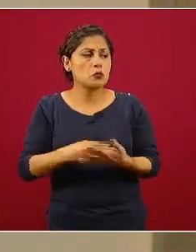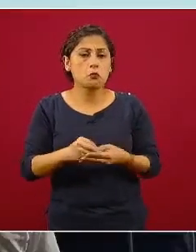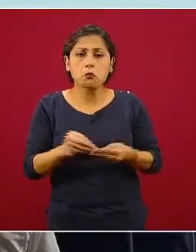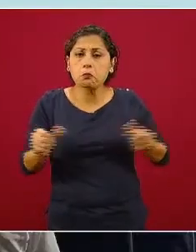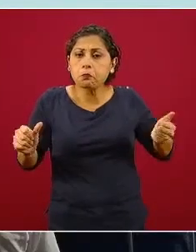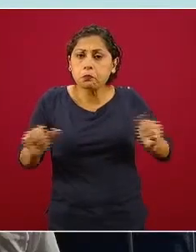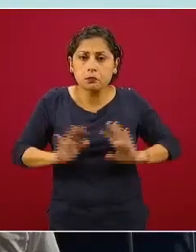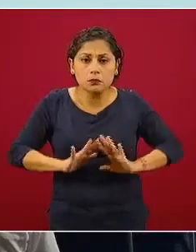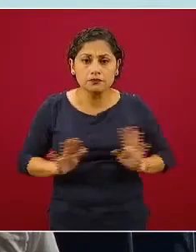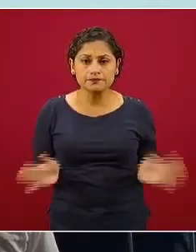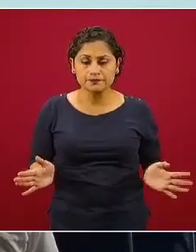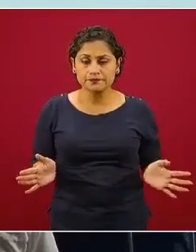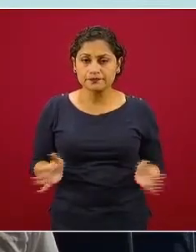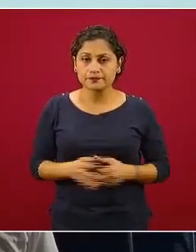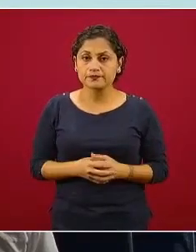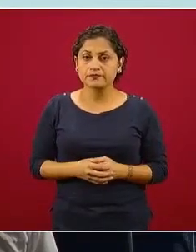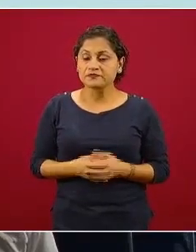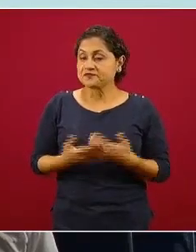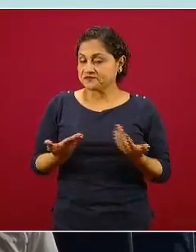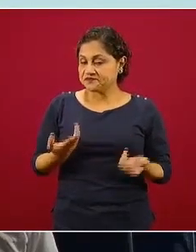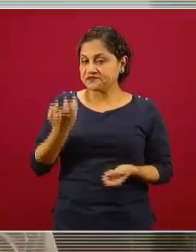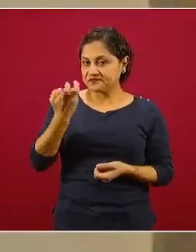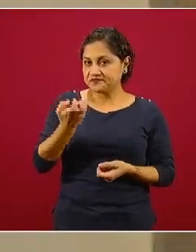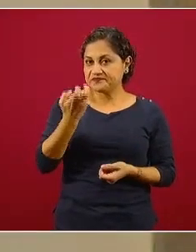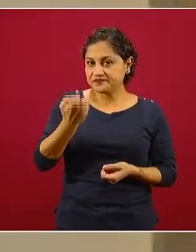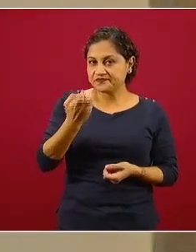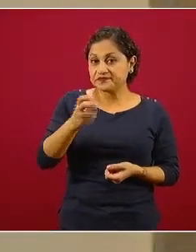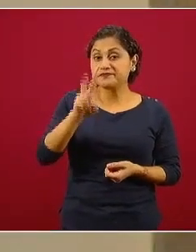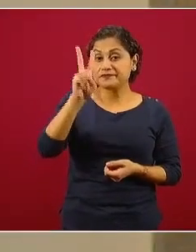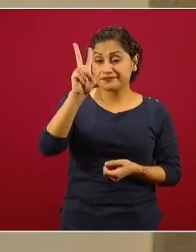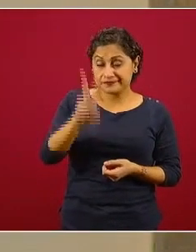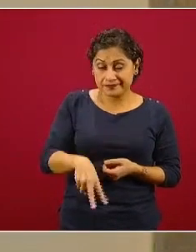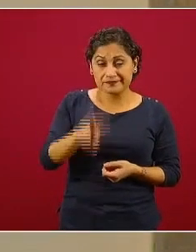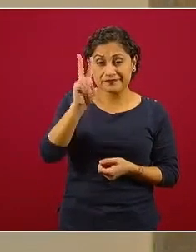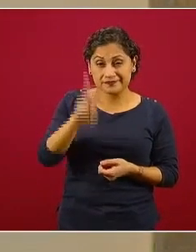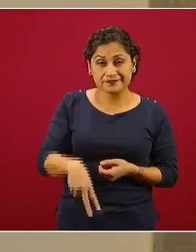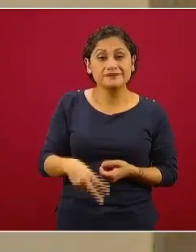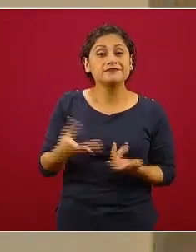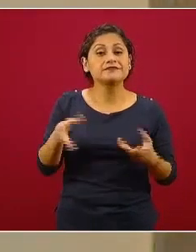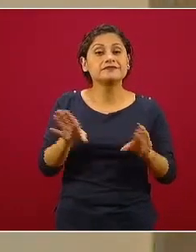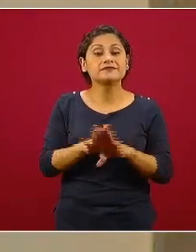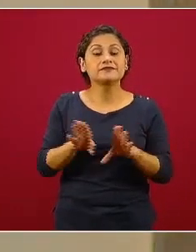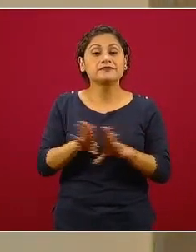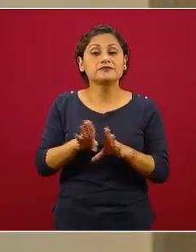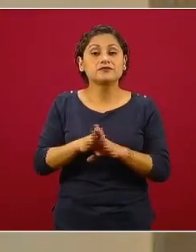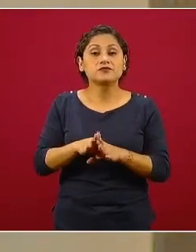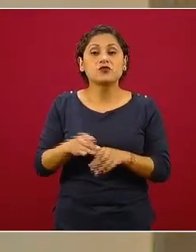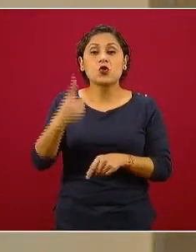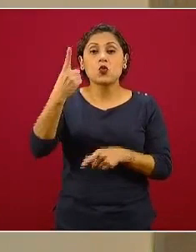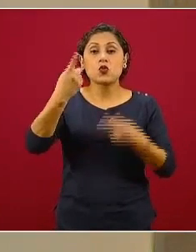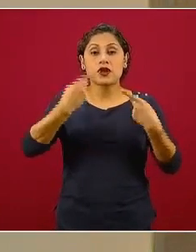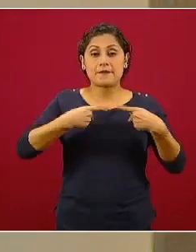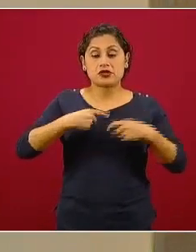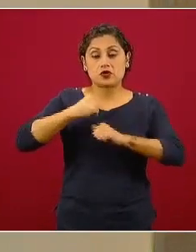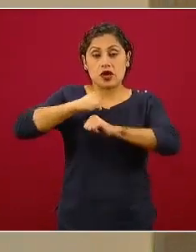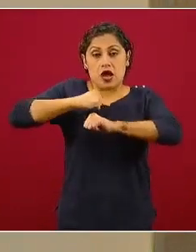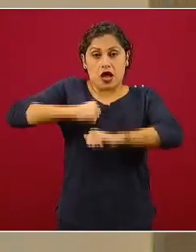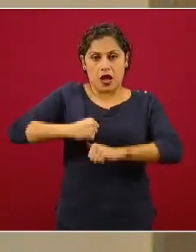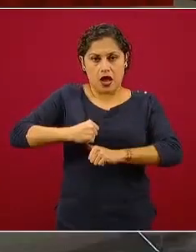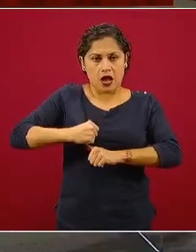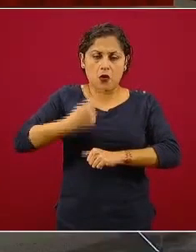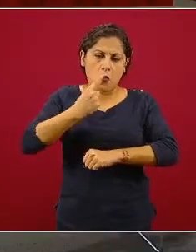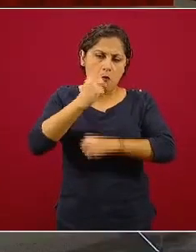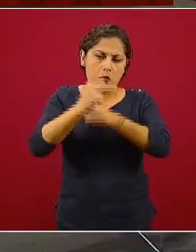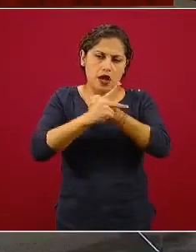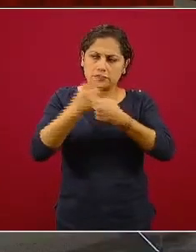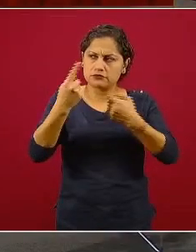Sería completamente contradictorio, y de hecho es completamente contradictorio, si cualquier autoridad sanitaria de cualquier país